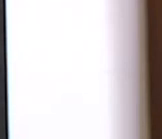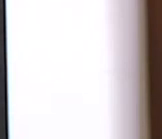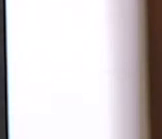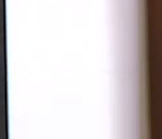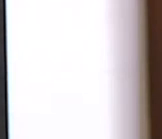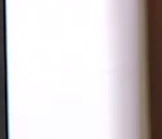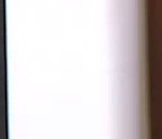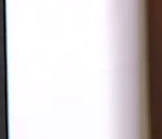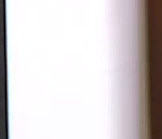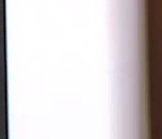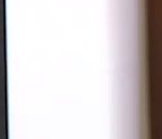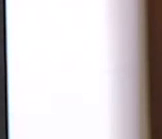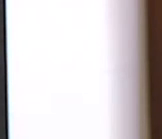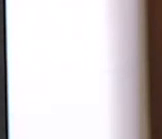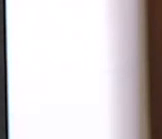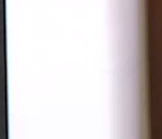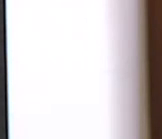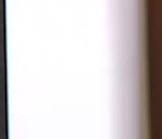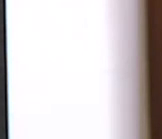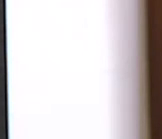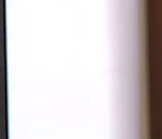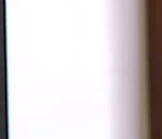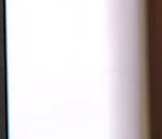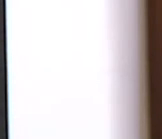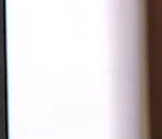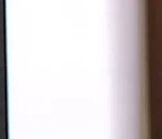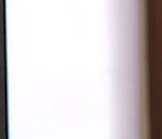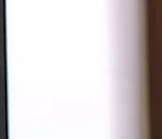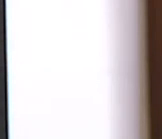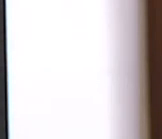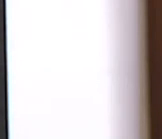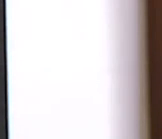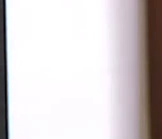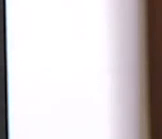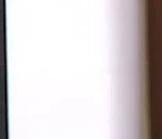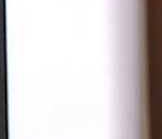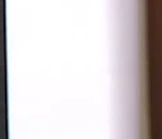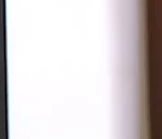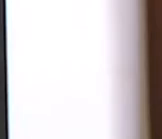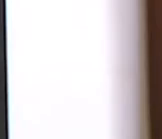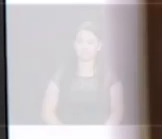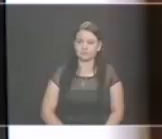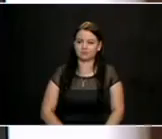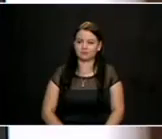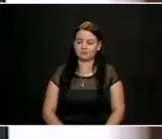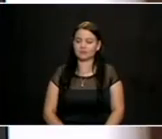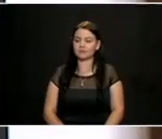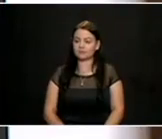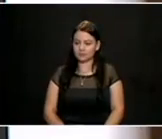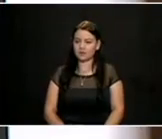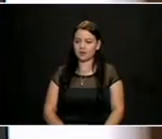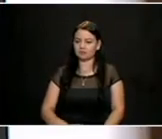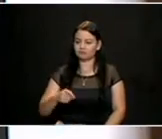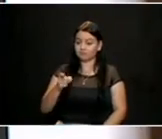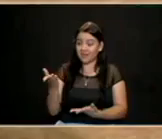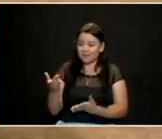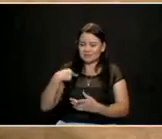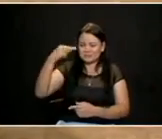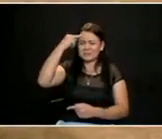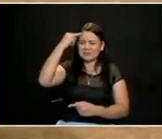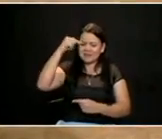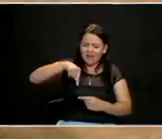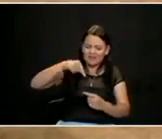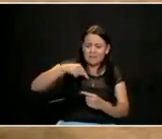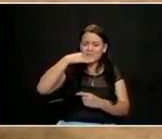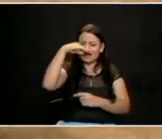La pregunta específica es, ¿qué hará usted para mantener ese turismo de forma responsable? Iniciamos, candidato. En Medellín se